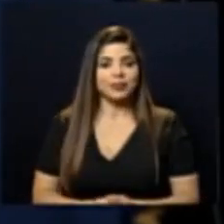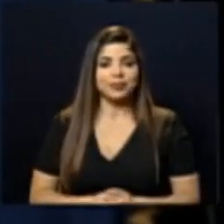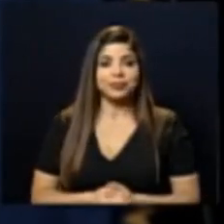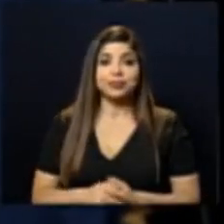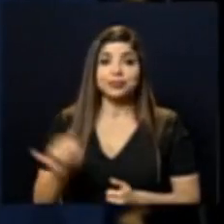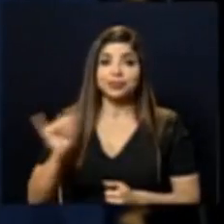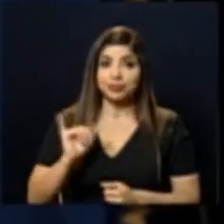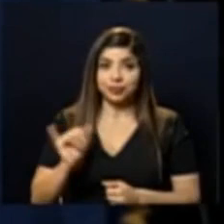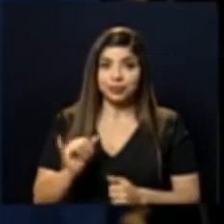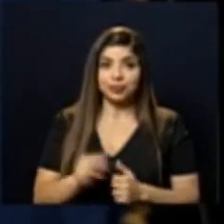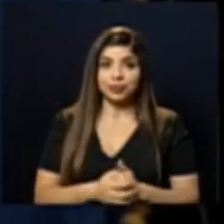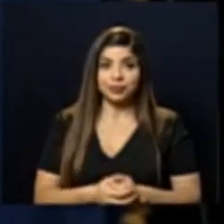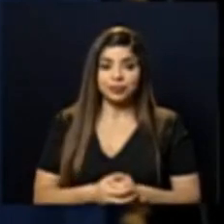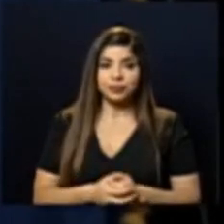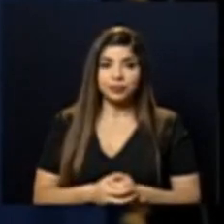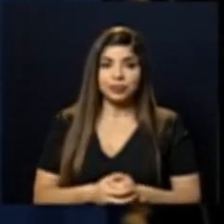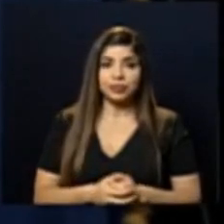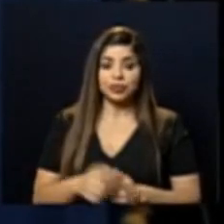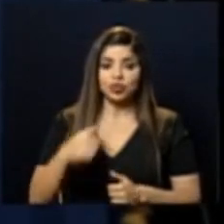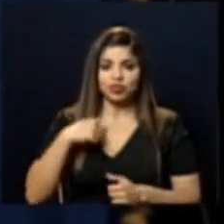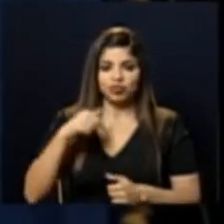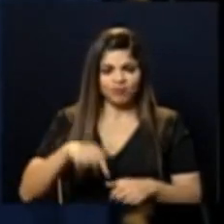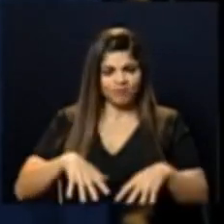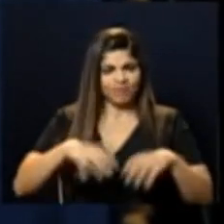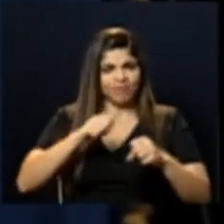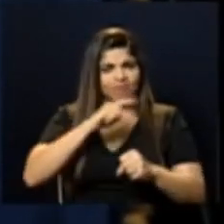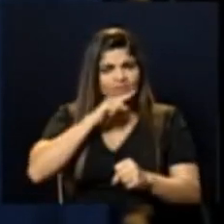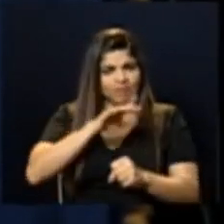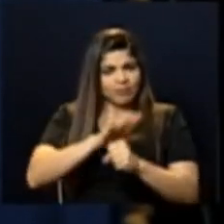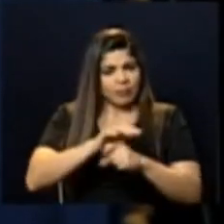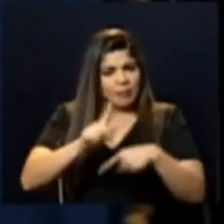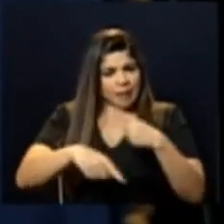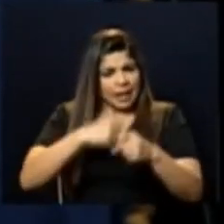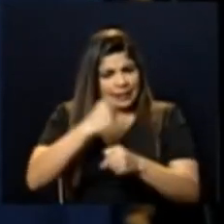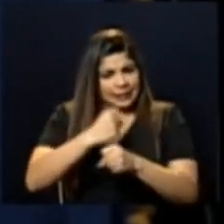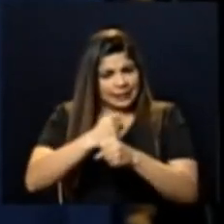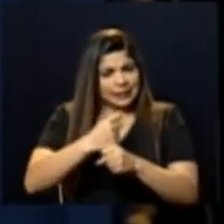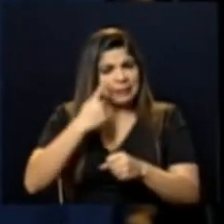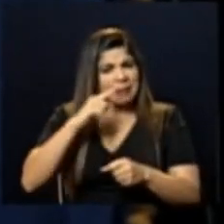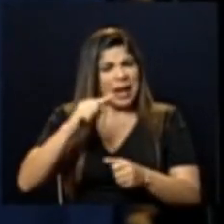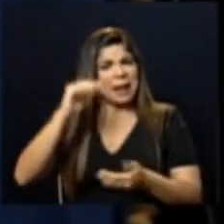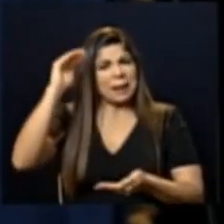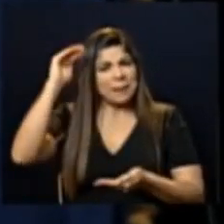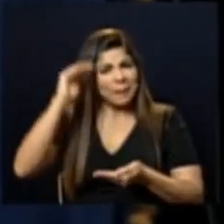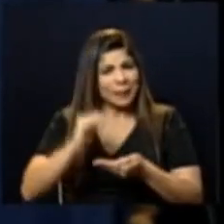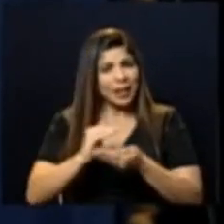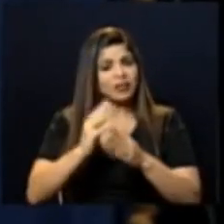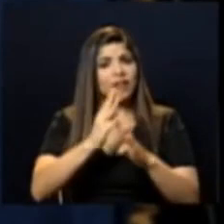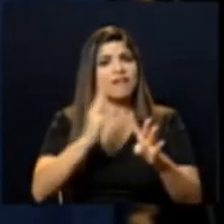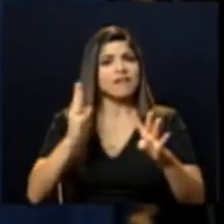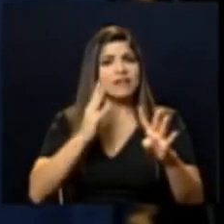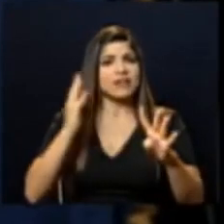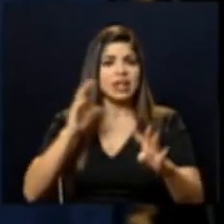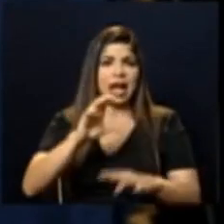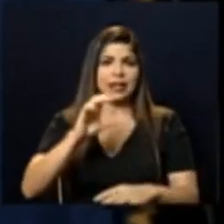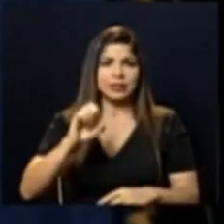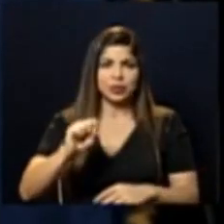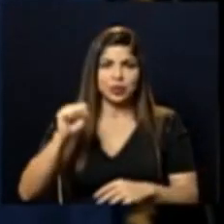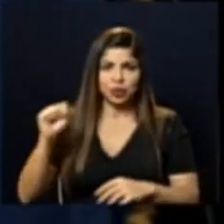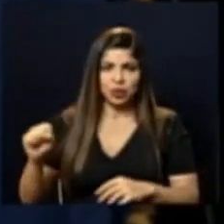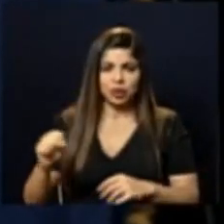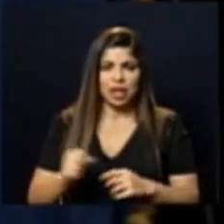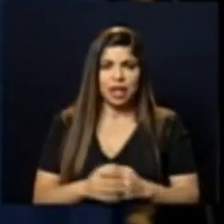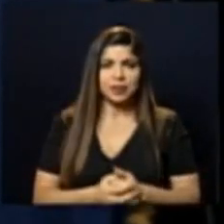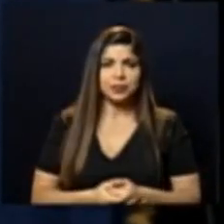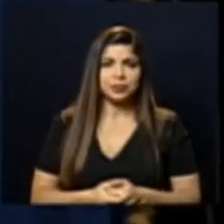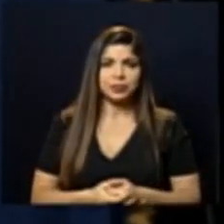También hoy asumo el compromiso de trabajar en reducir aún más las filas en la Caja Costarricense del Seguro